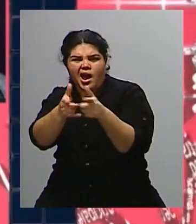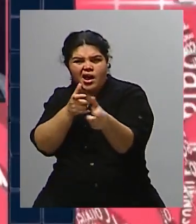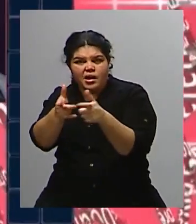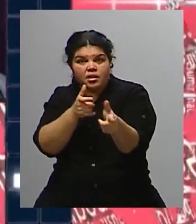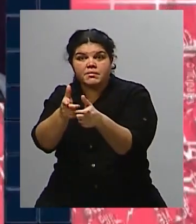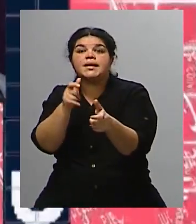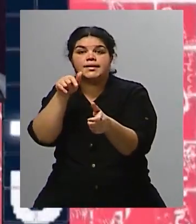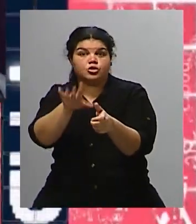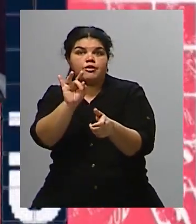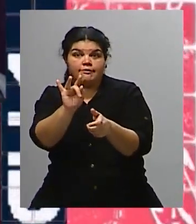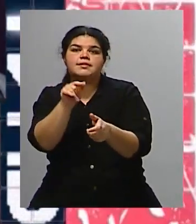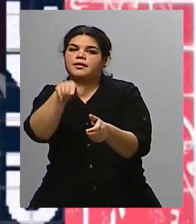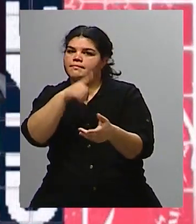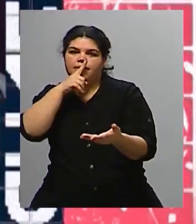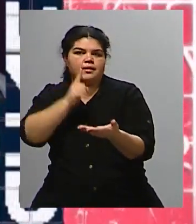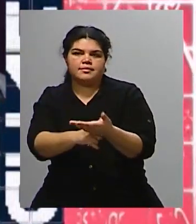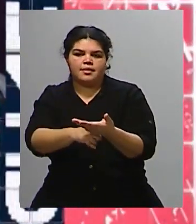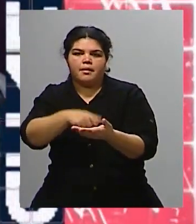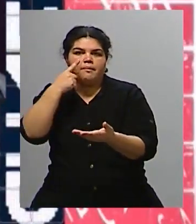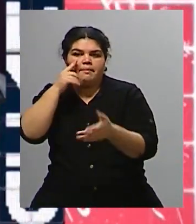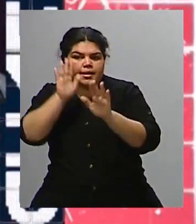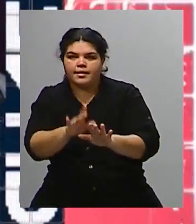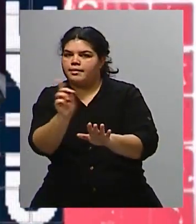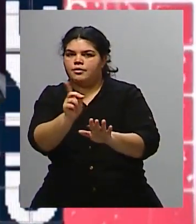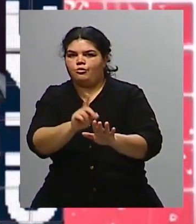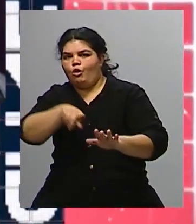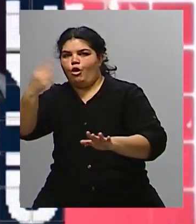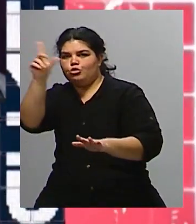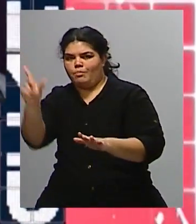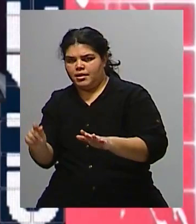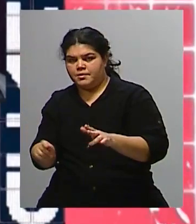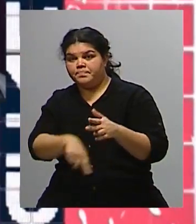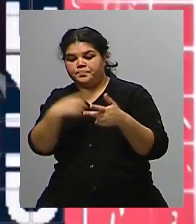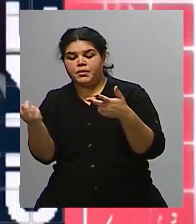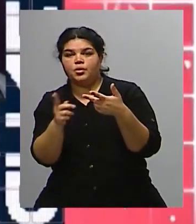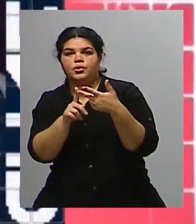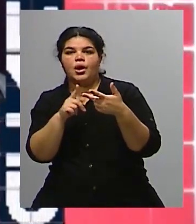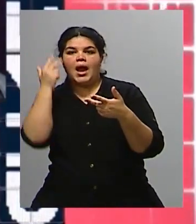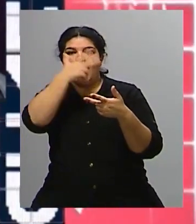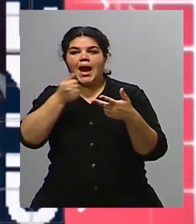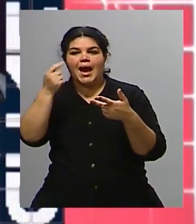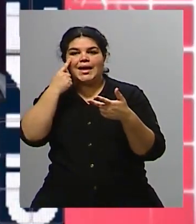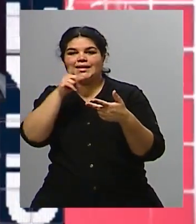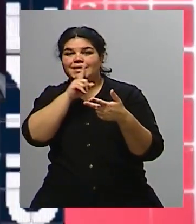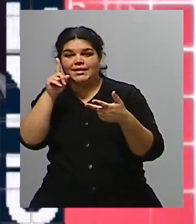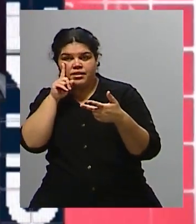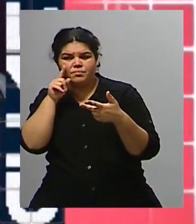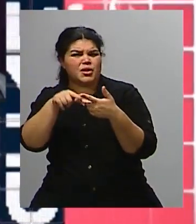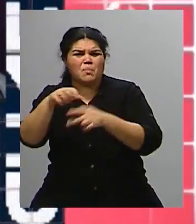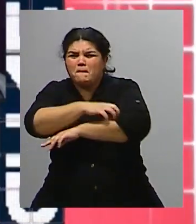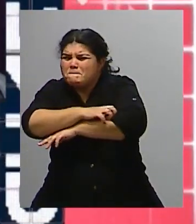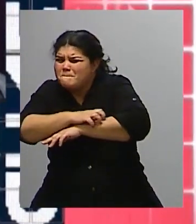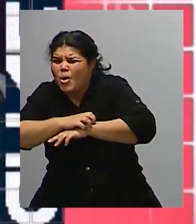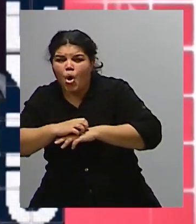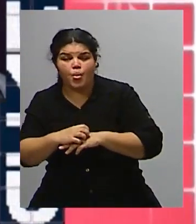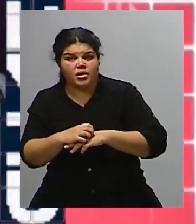como el segundo foco. El tercer foco es Haití, el país más pobre del hemisferio occidental, un país que